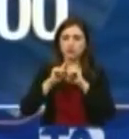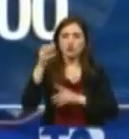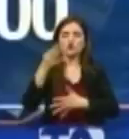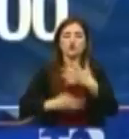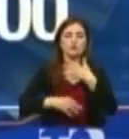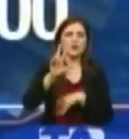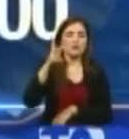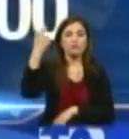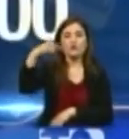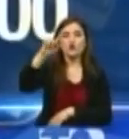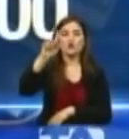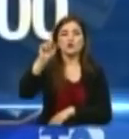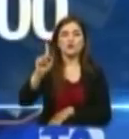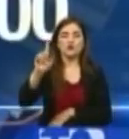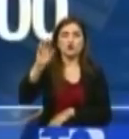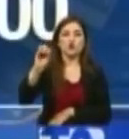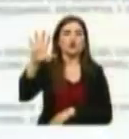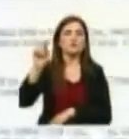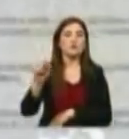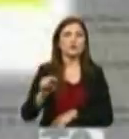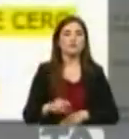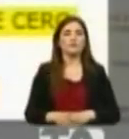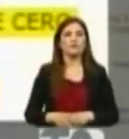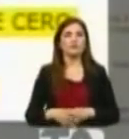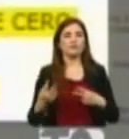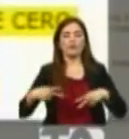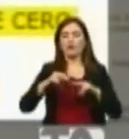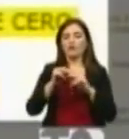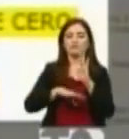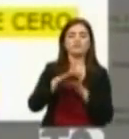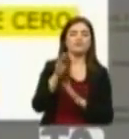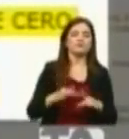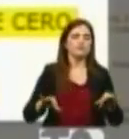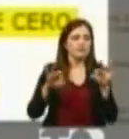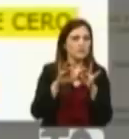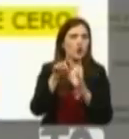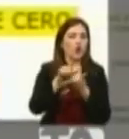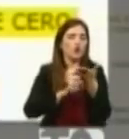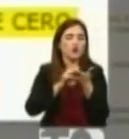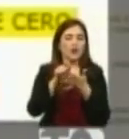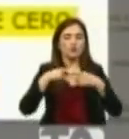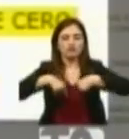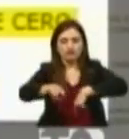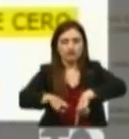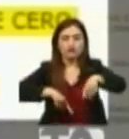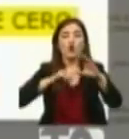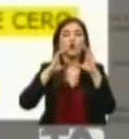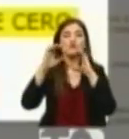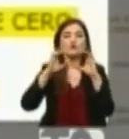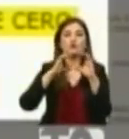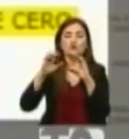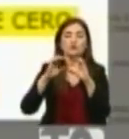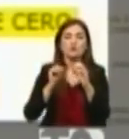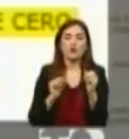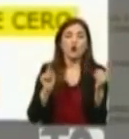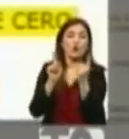suman 3.105.000 dólares. Los montos más relevantes corresponden a la contratación de la logística y comunicación para la Cumbre